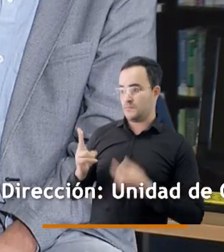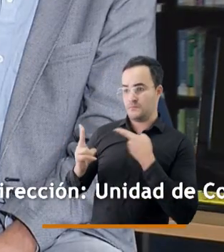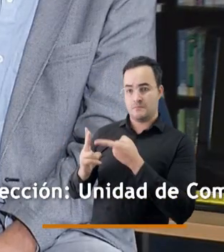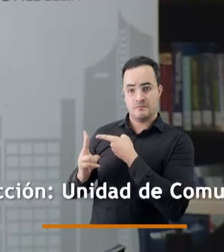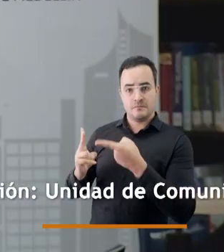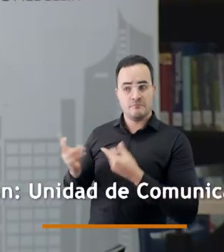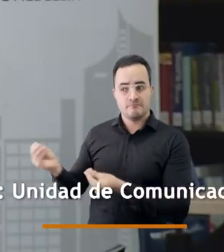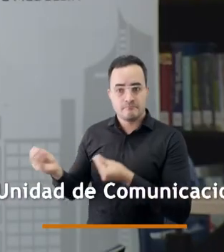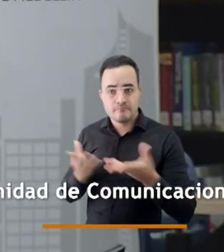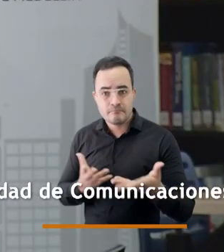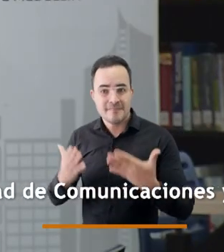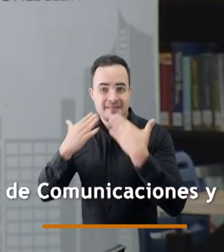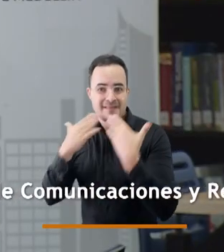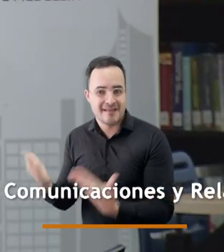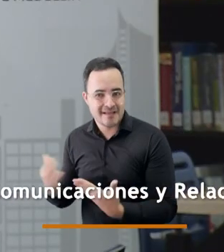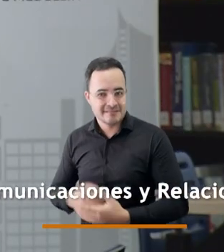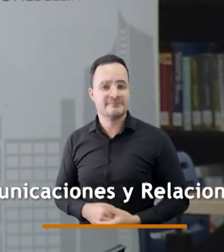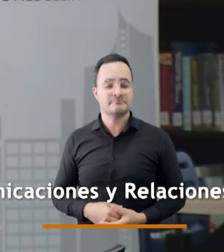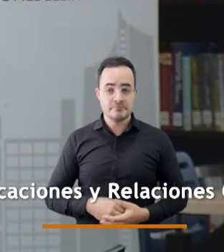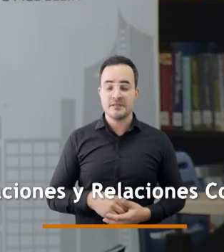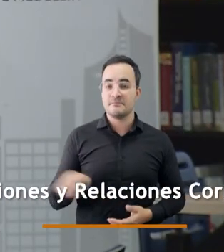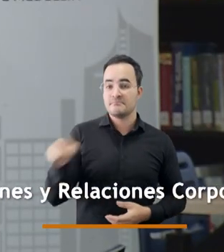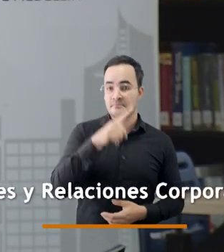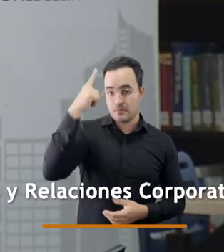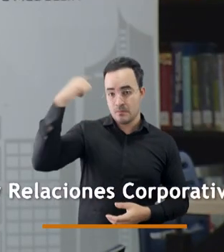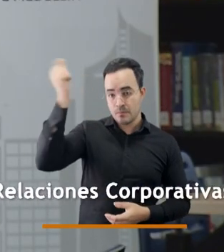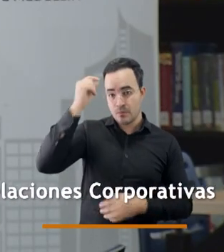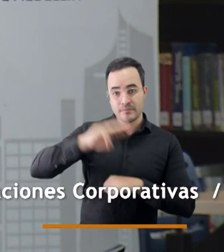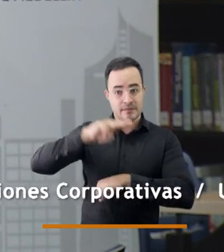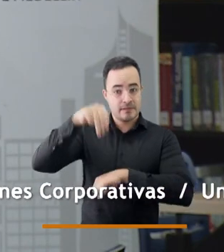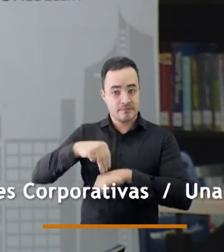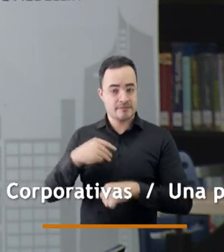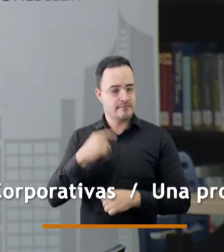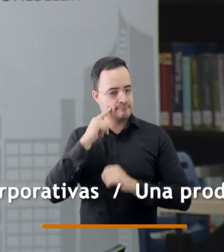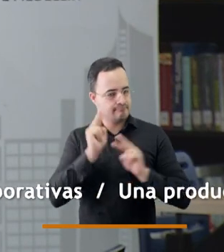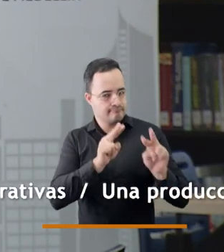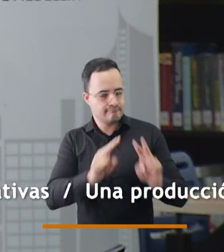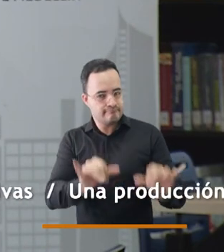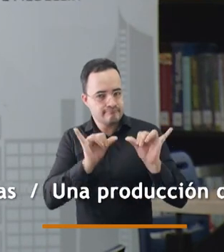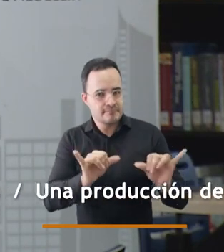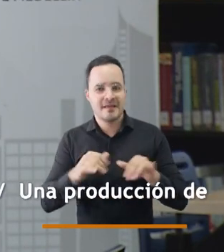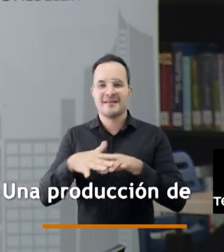expresado estos valiosos conceptos. Y recuerden la cita por Telemedellín y las redes sociales,